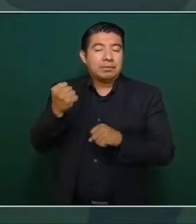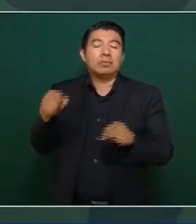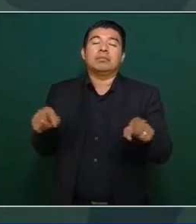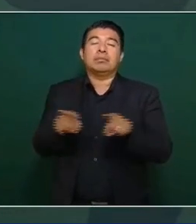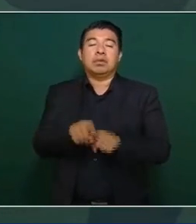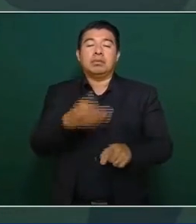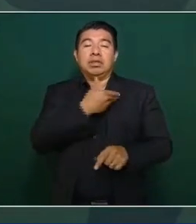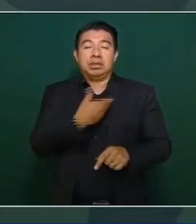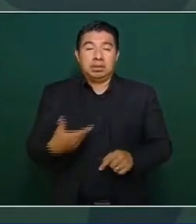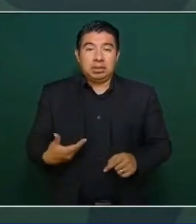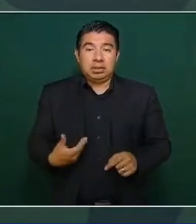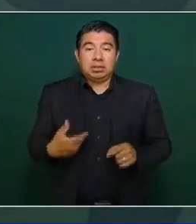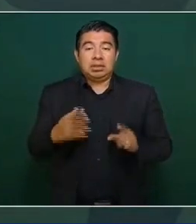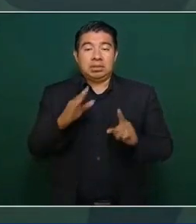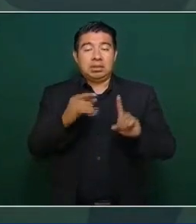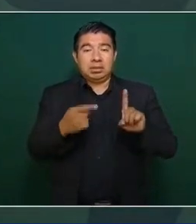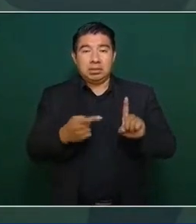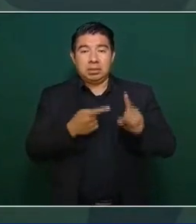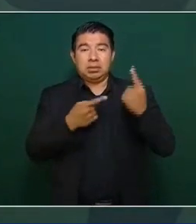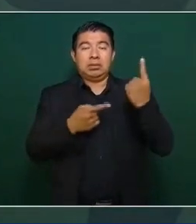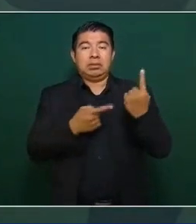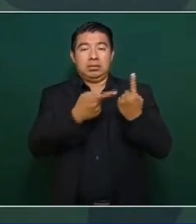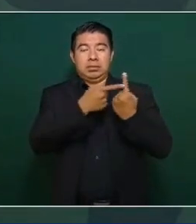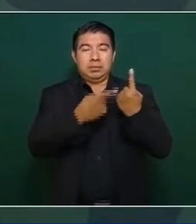era el